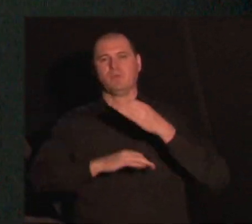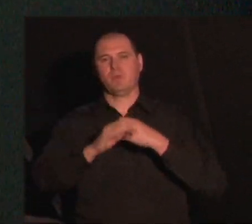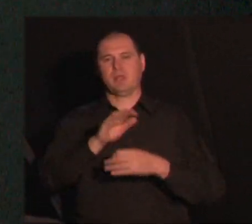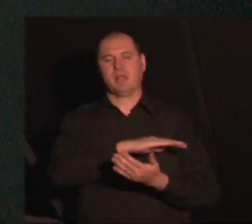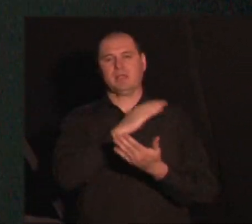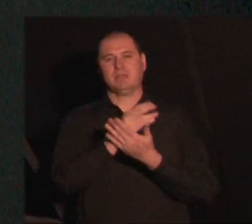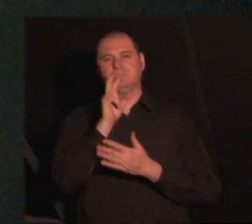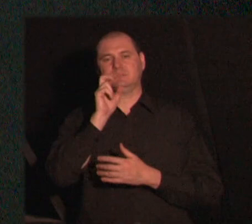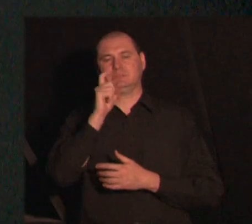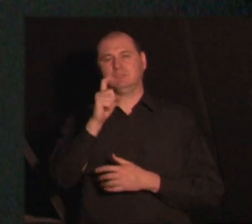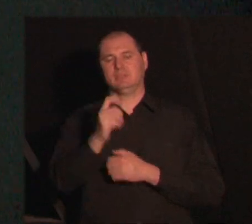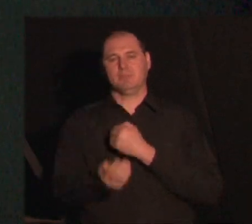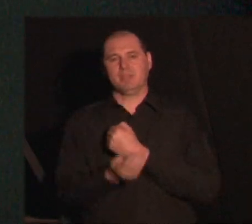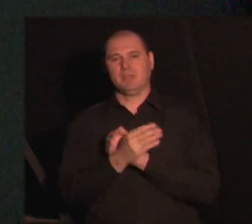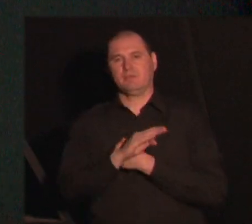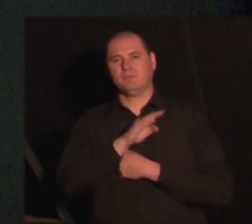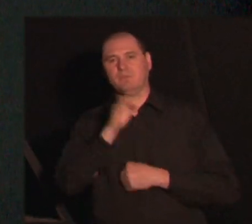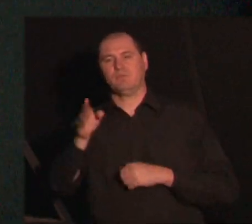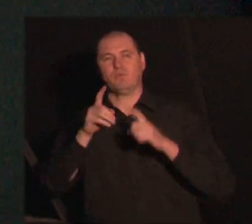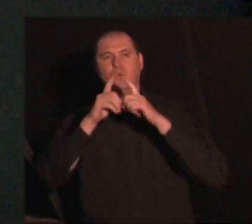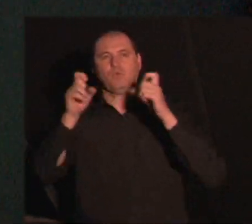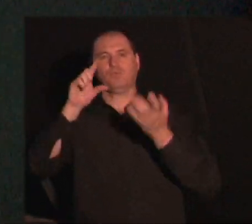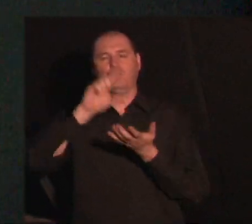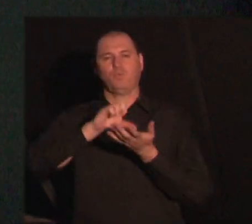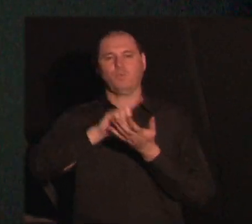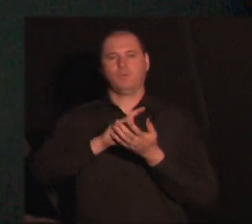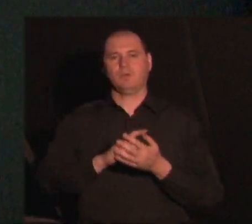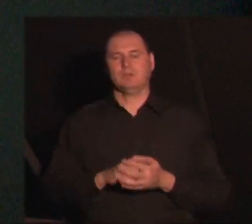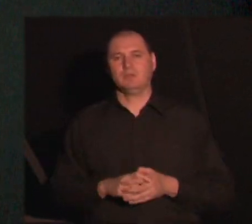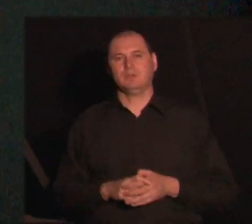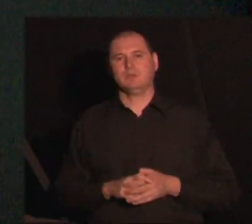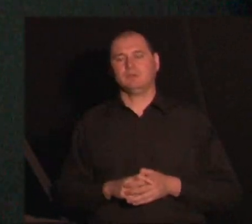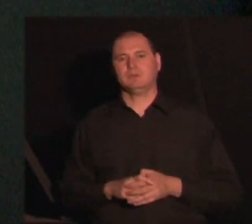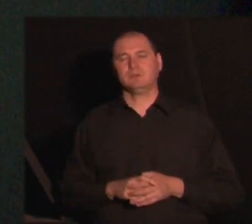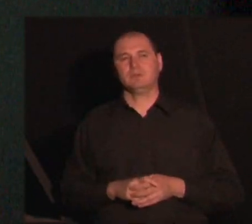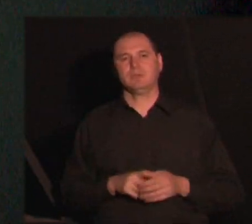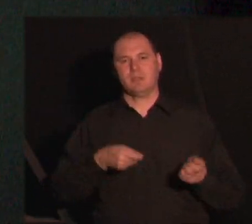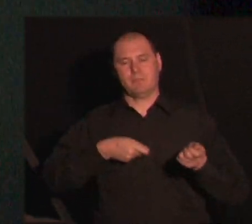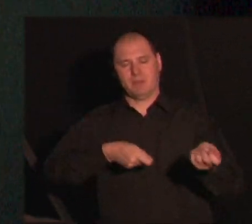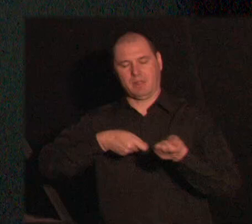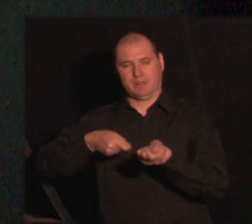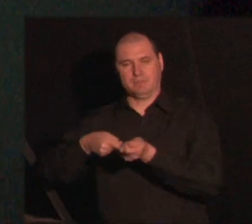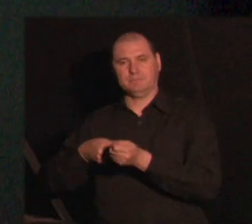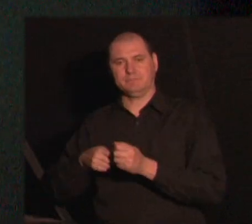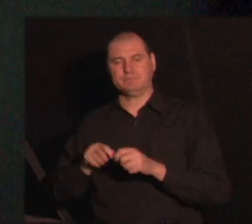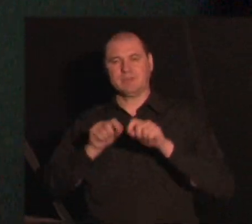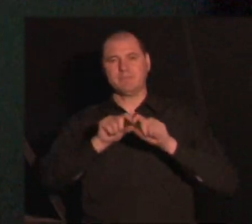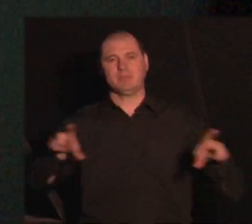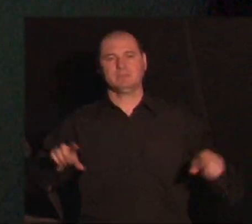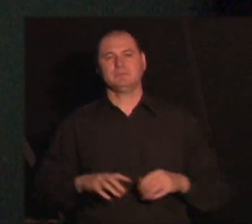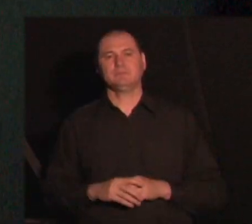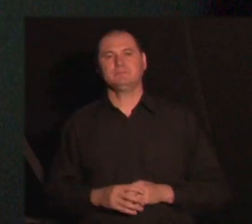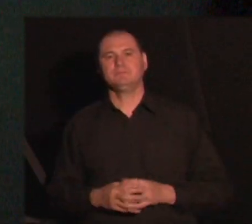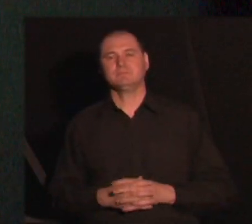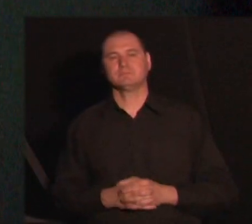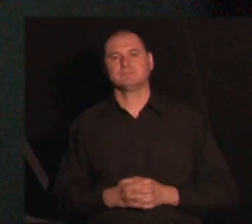7 de la mañana. Después de las 7 se iba a otro trabajo como hice empleada de limpieza, ¿verdad?